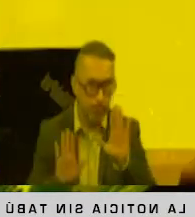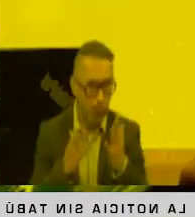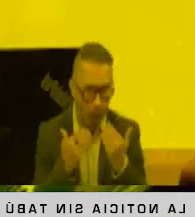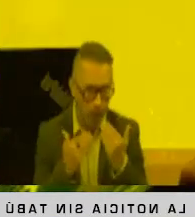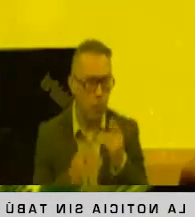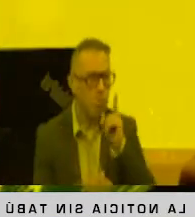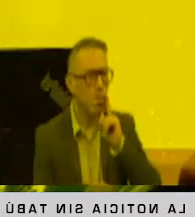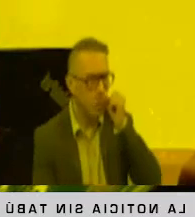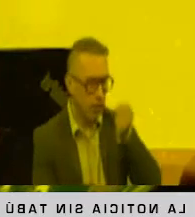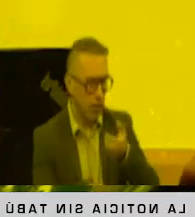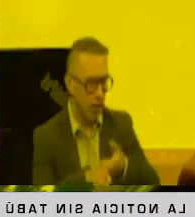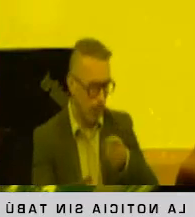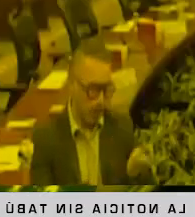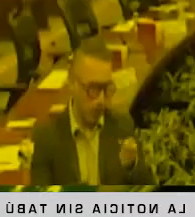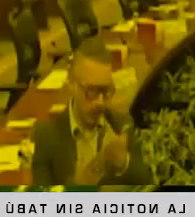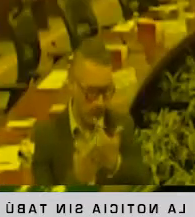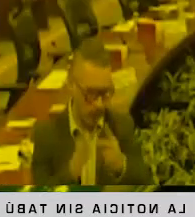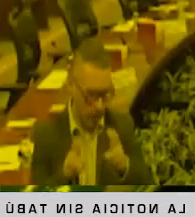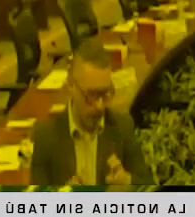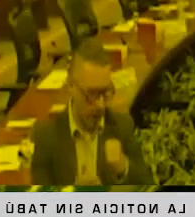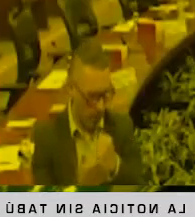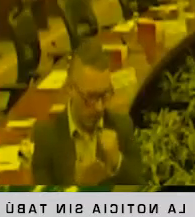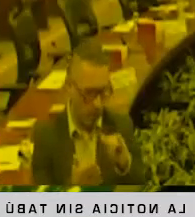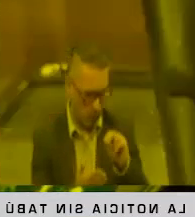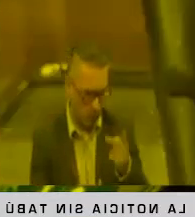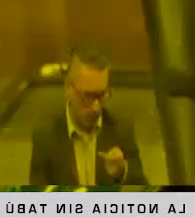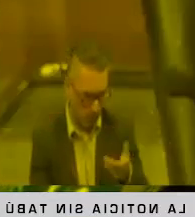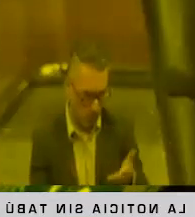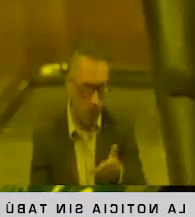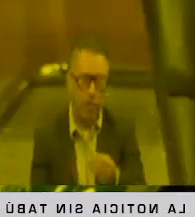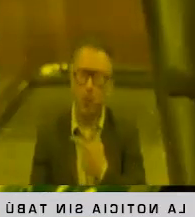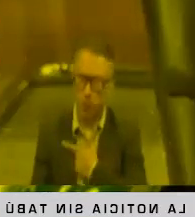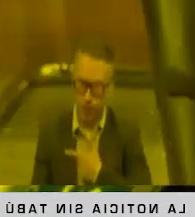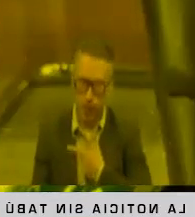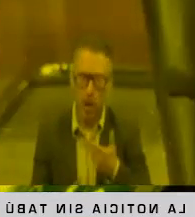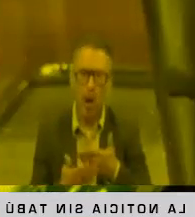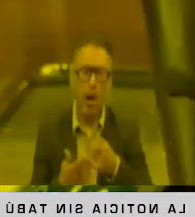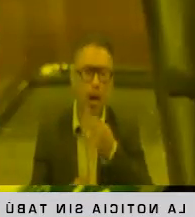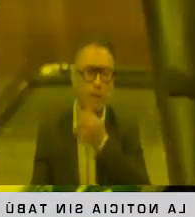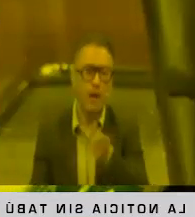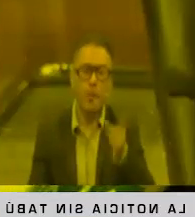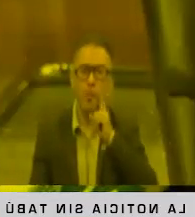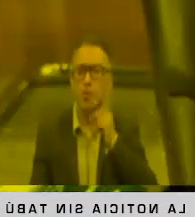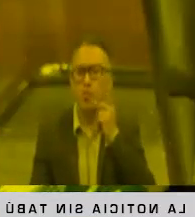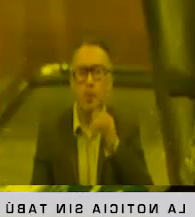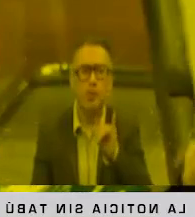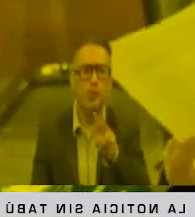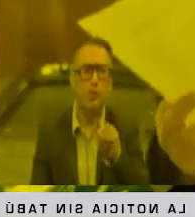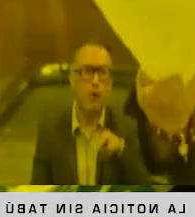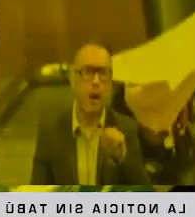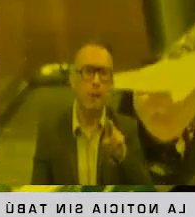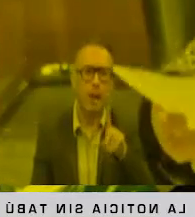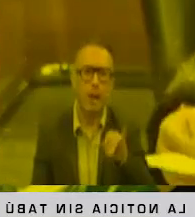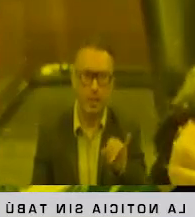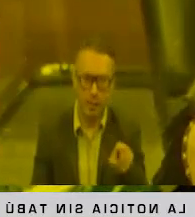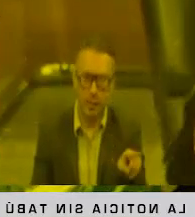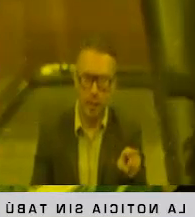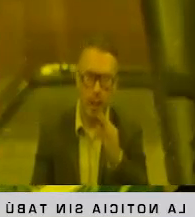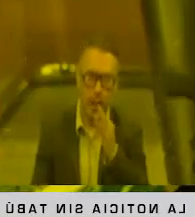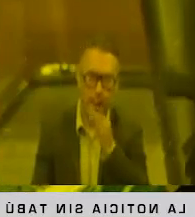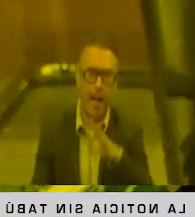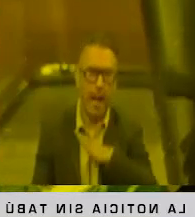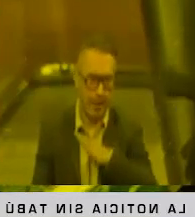actividades del instituto y no poner en riesgo por ningún motivo todas las actividades del proceso electoral presidenta tadey algunos consejeros